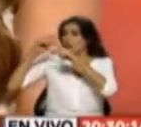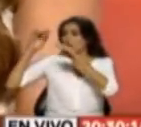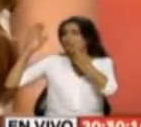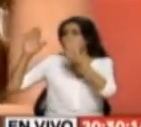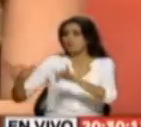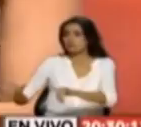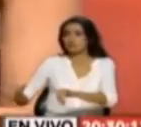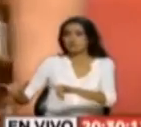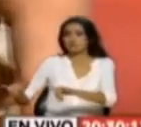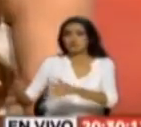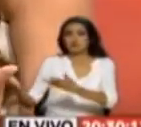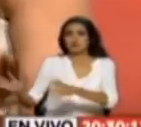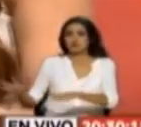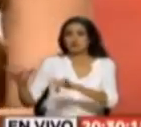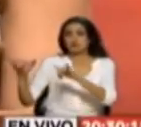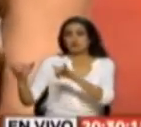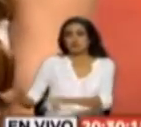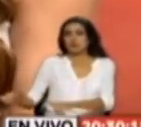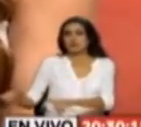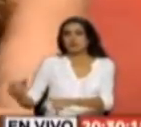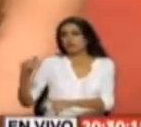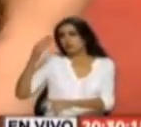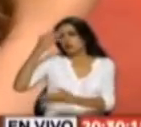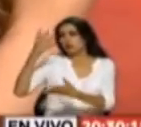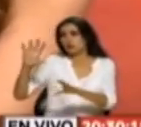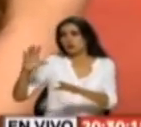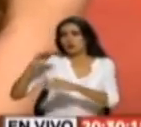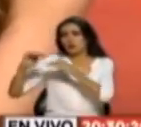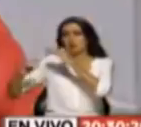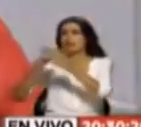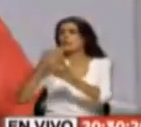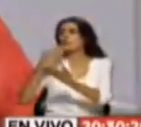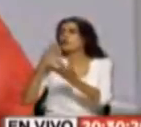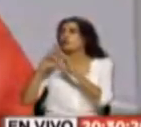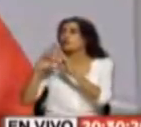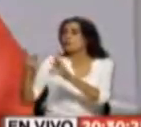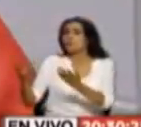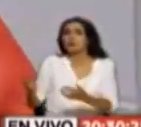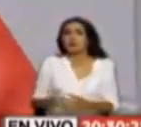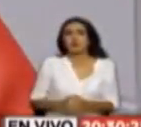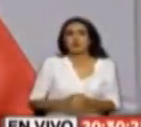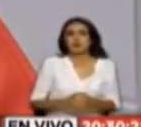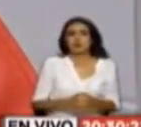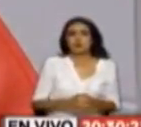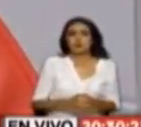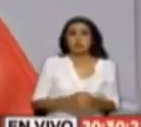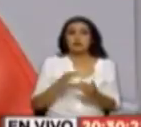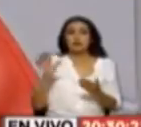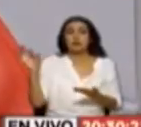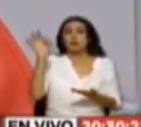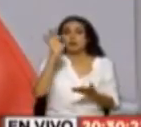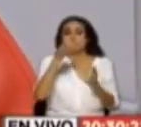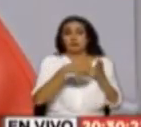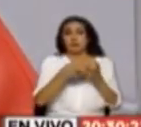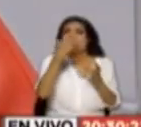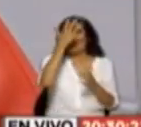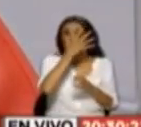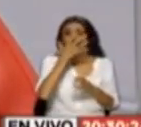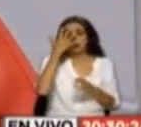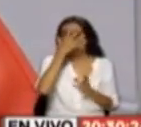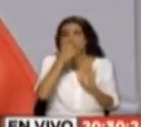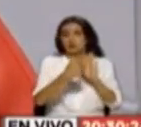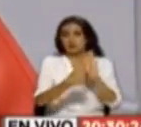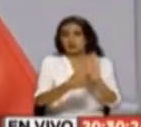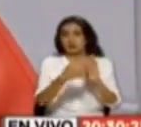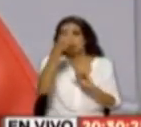prácticamente paralizadas, de que no avanzaban. ¿Qué ha sucedido? Bueno, primero, incorporar la representación de Esmeraldas como